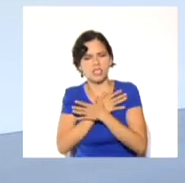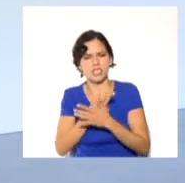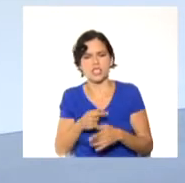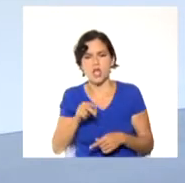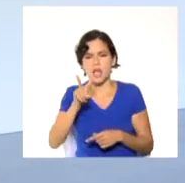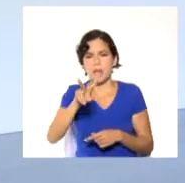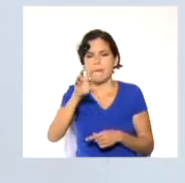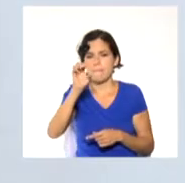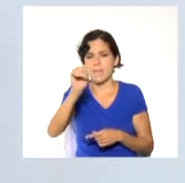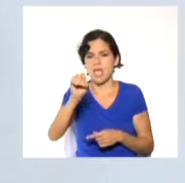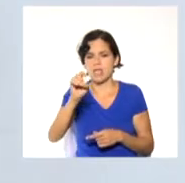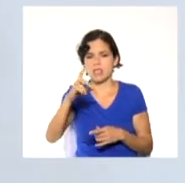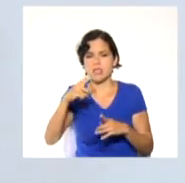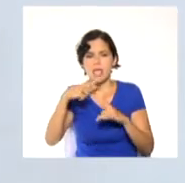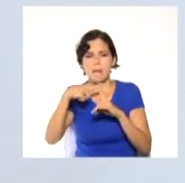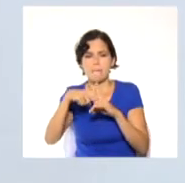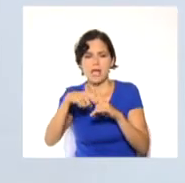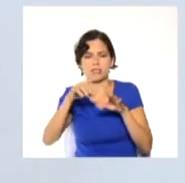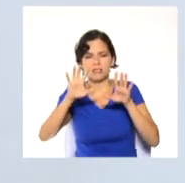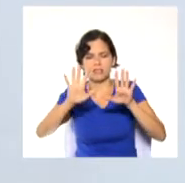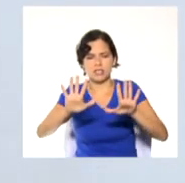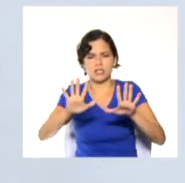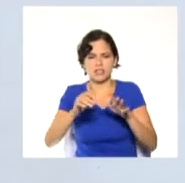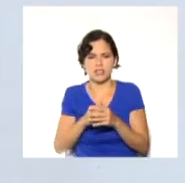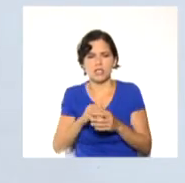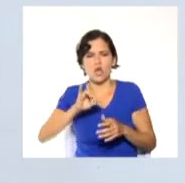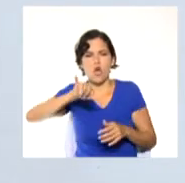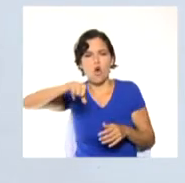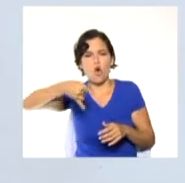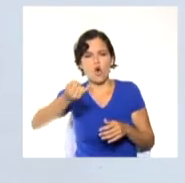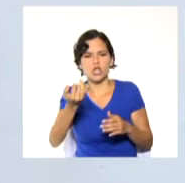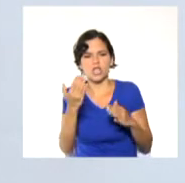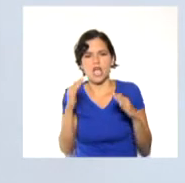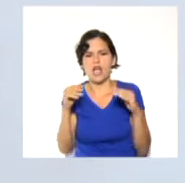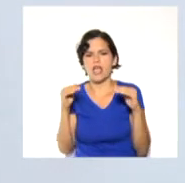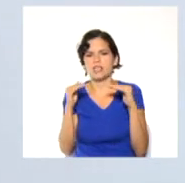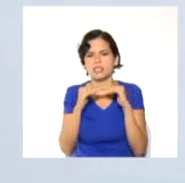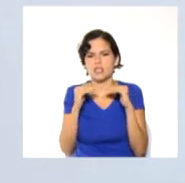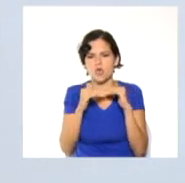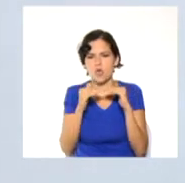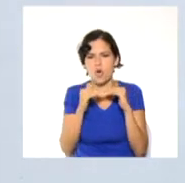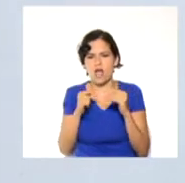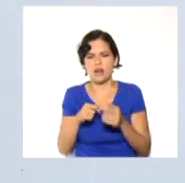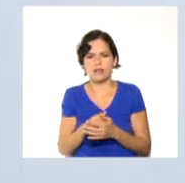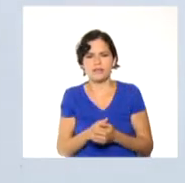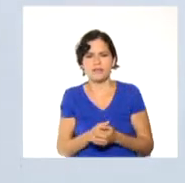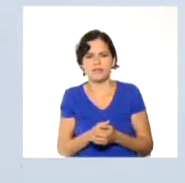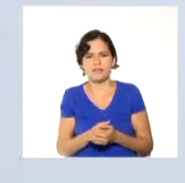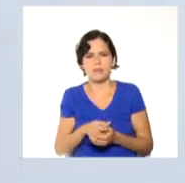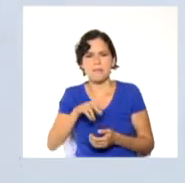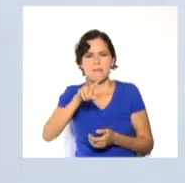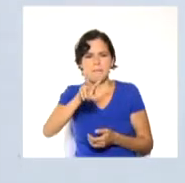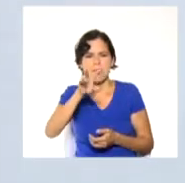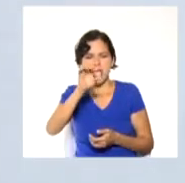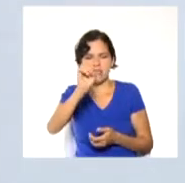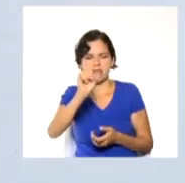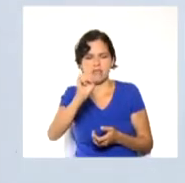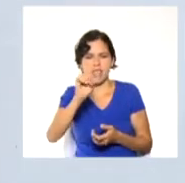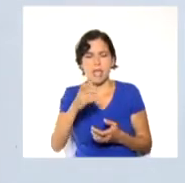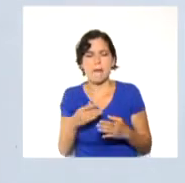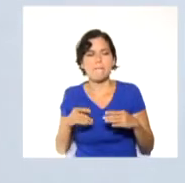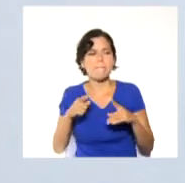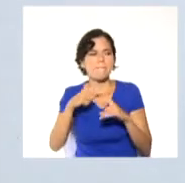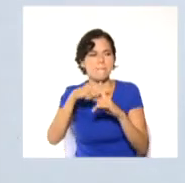más 10. Eso me da una suma algebraica y sumo 20